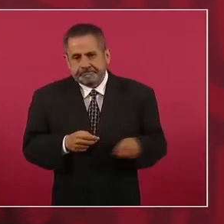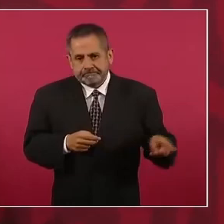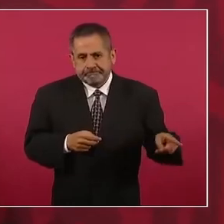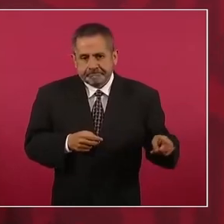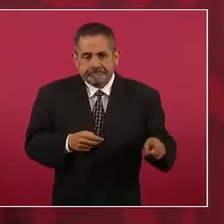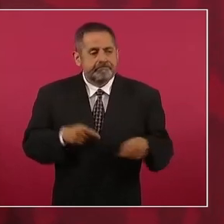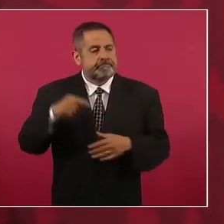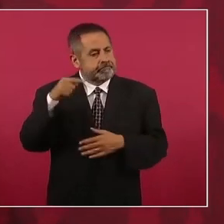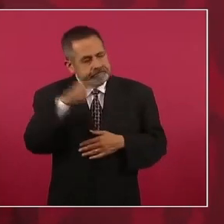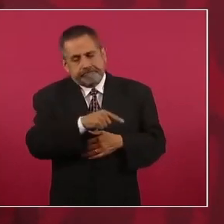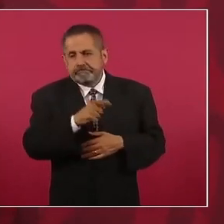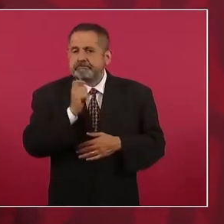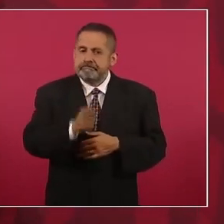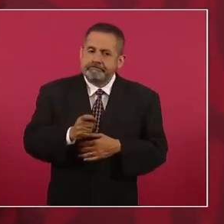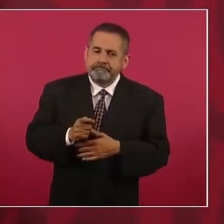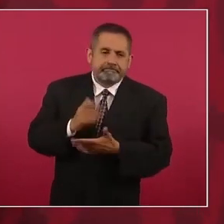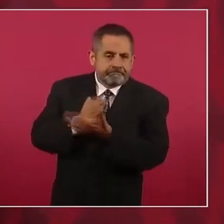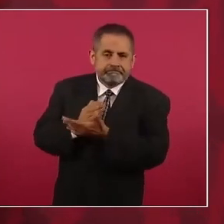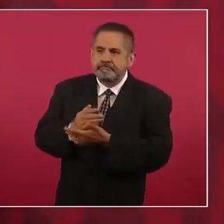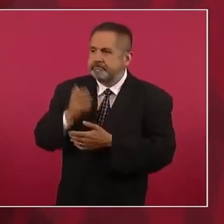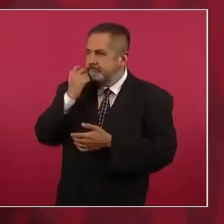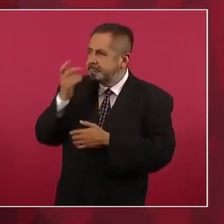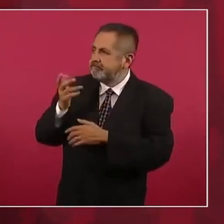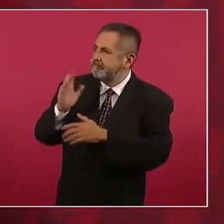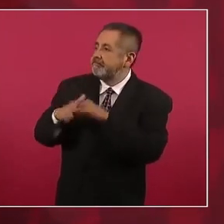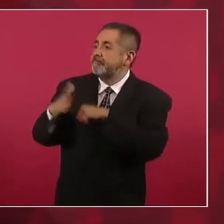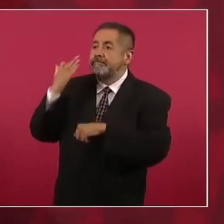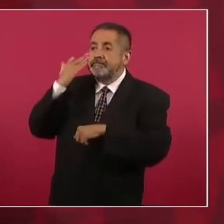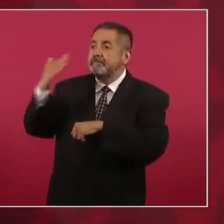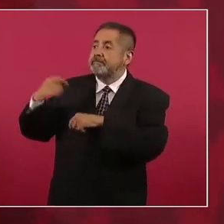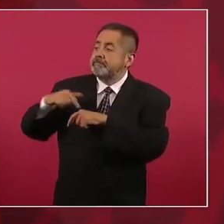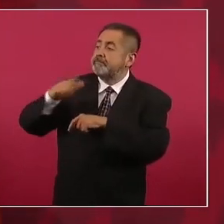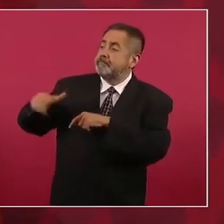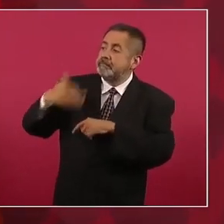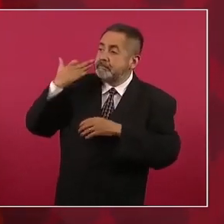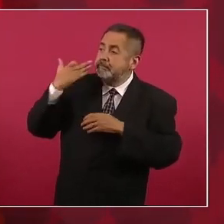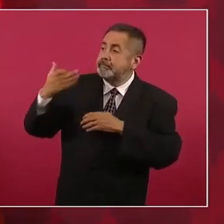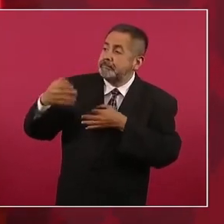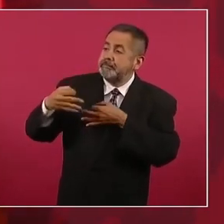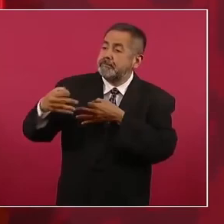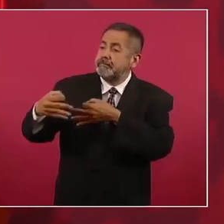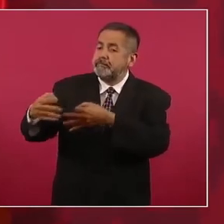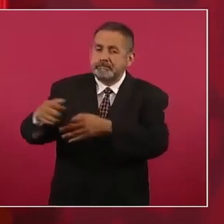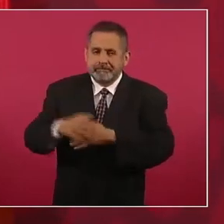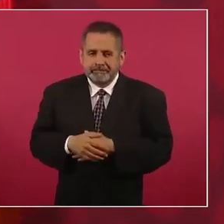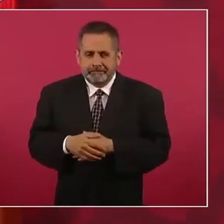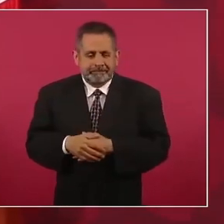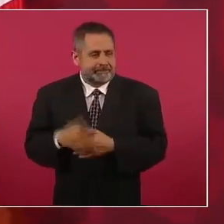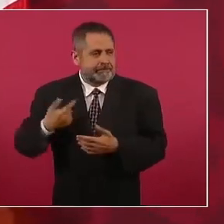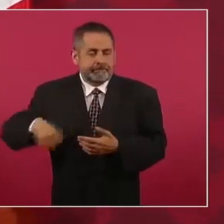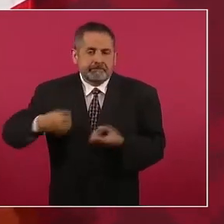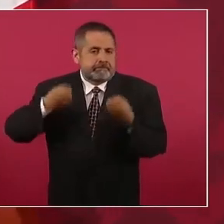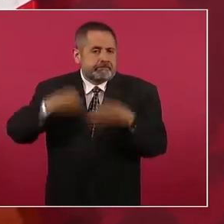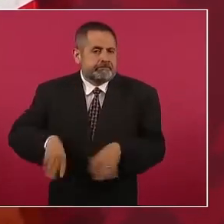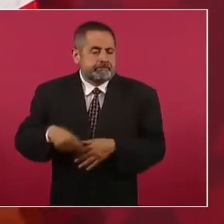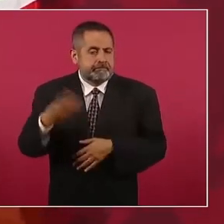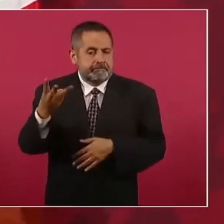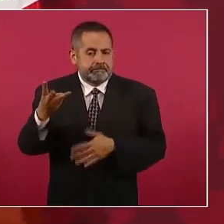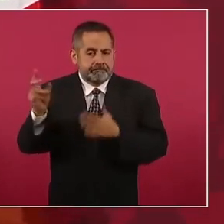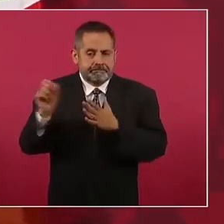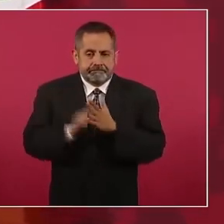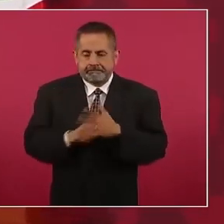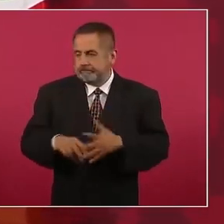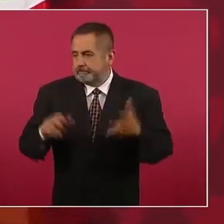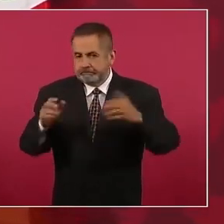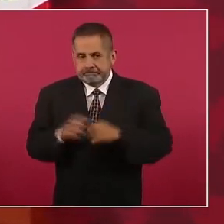lo que quieren también es que se nos pase el tiempo, porque nos quitaron 3 meses